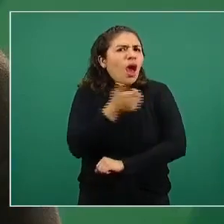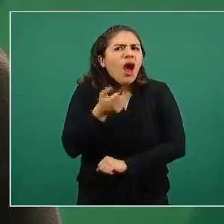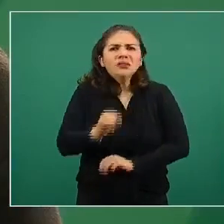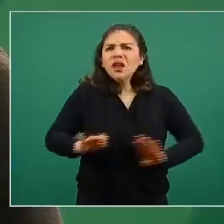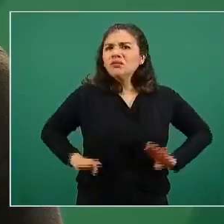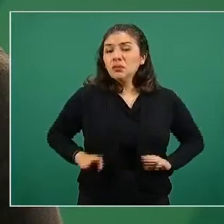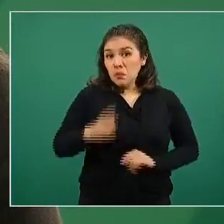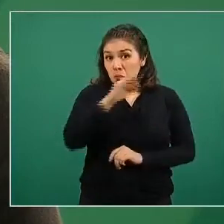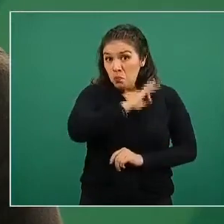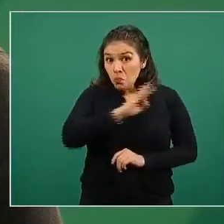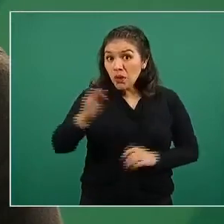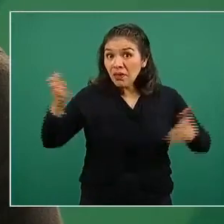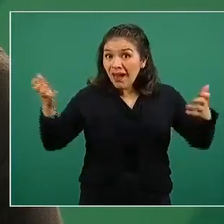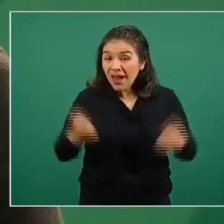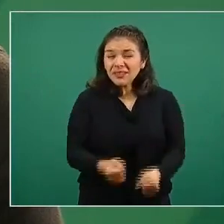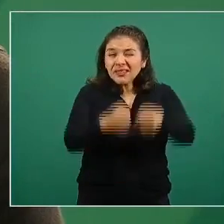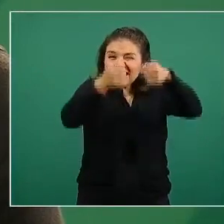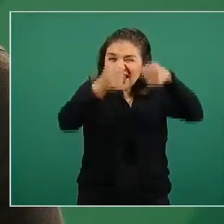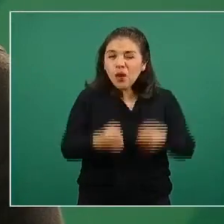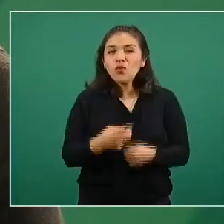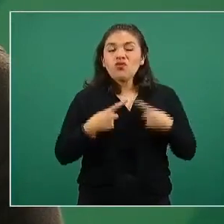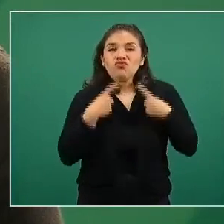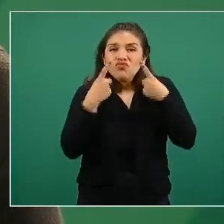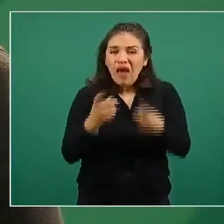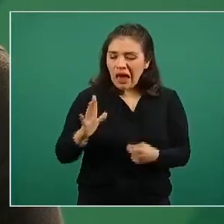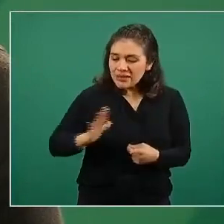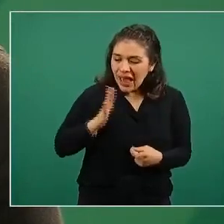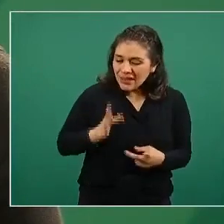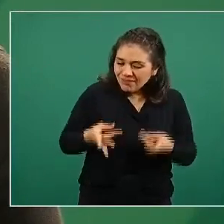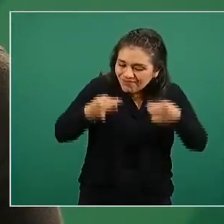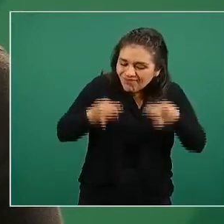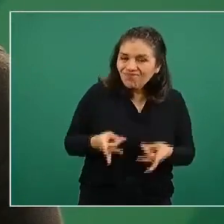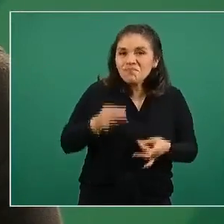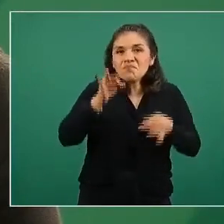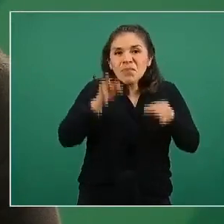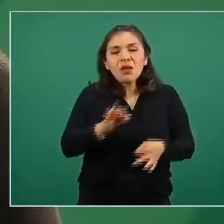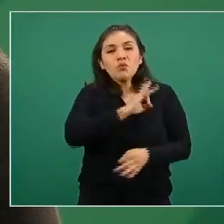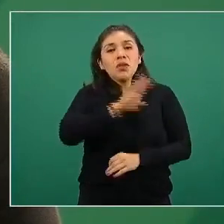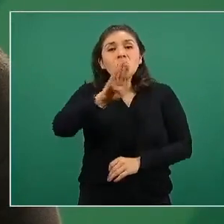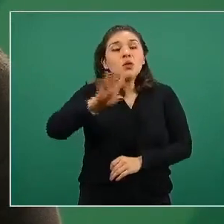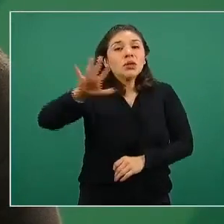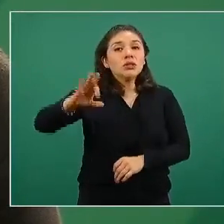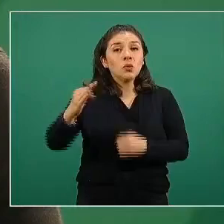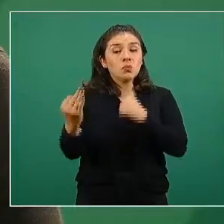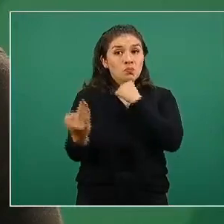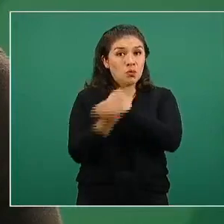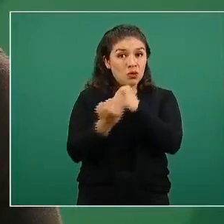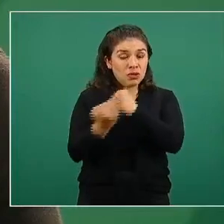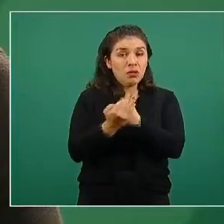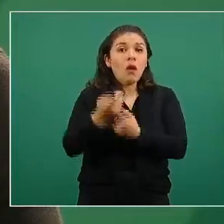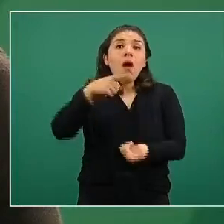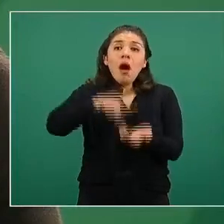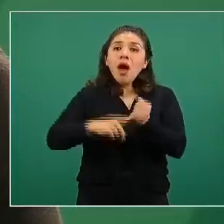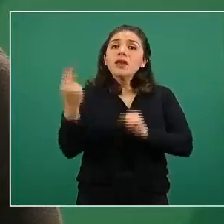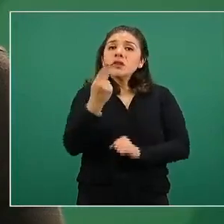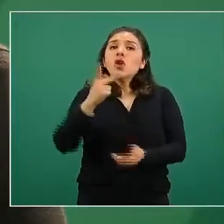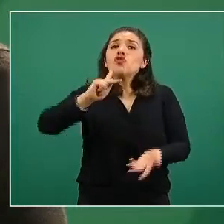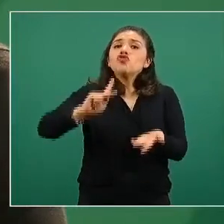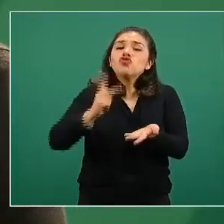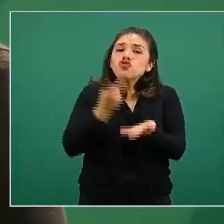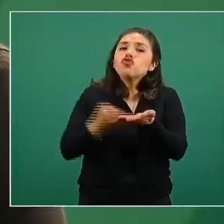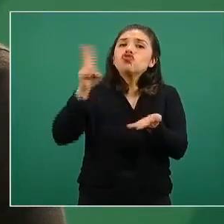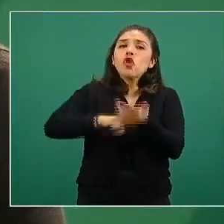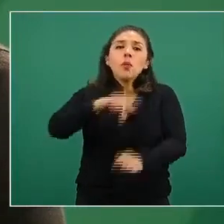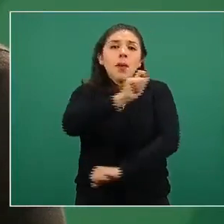de que para poder asegurar una eficacia de al menos 95% requieren de estas 2 dosis,